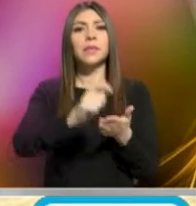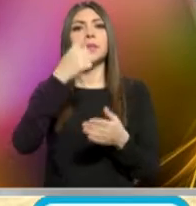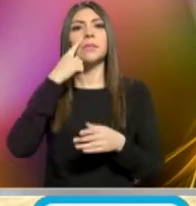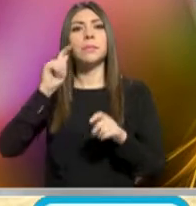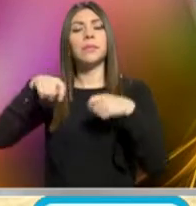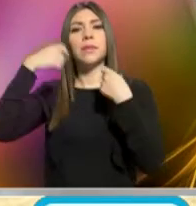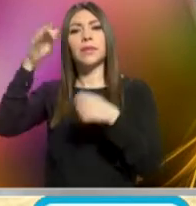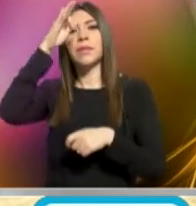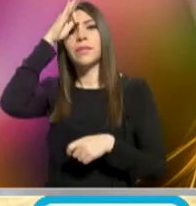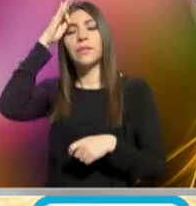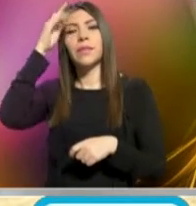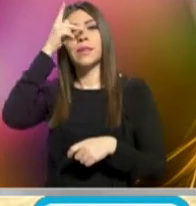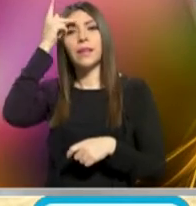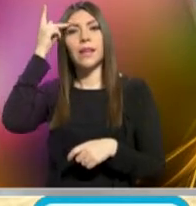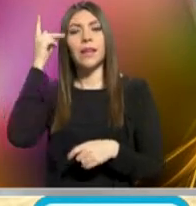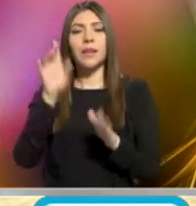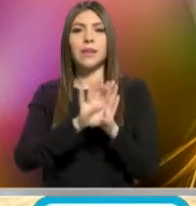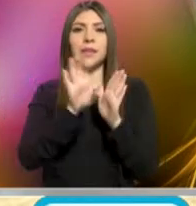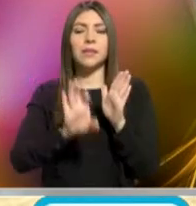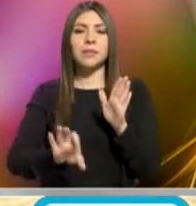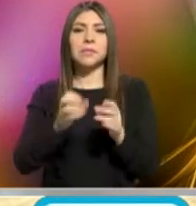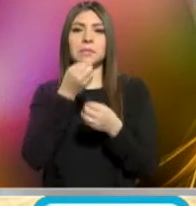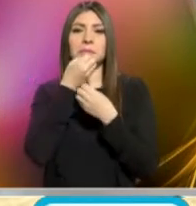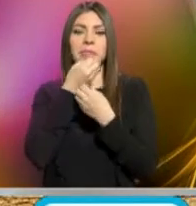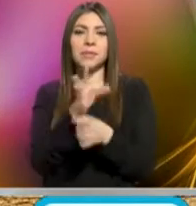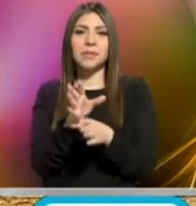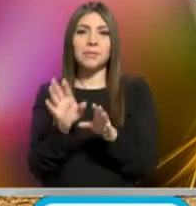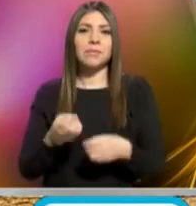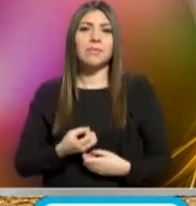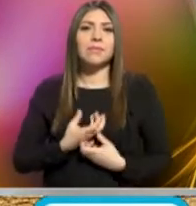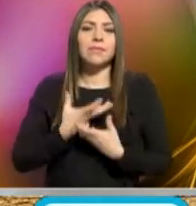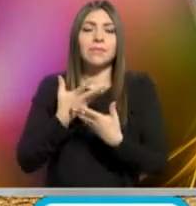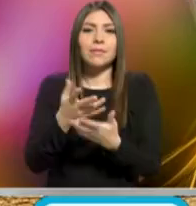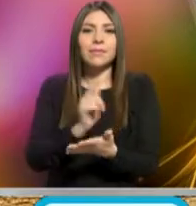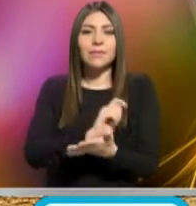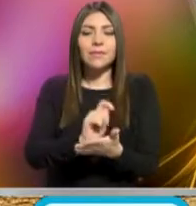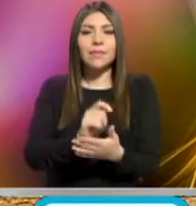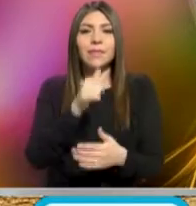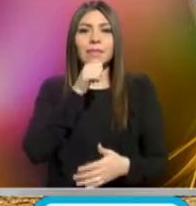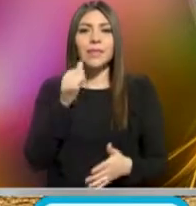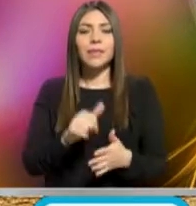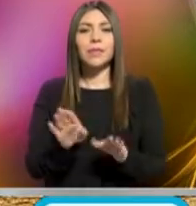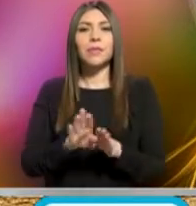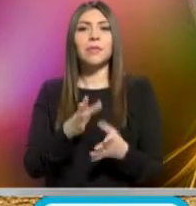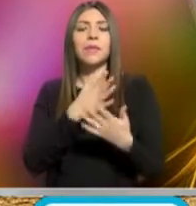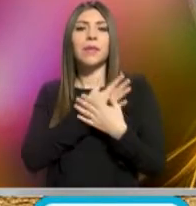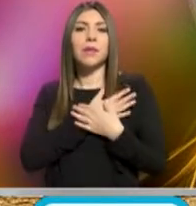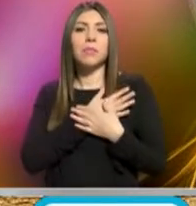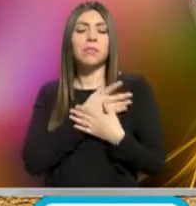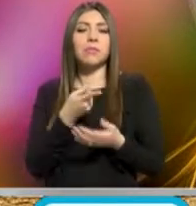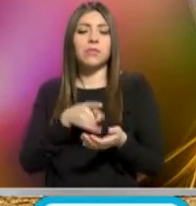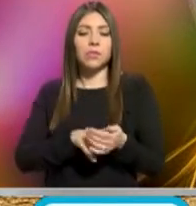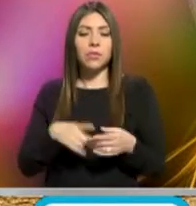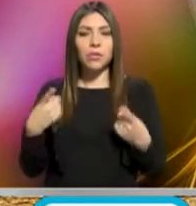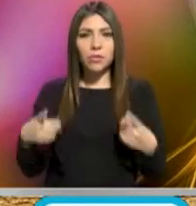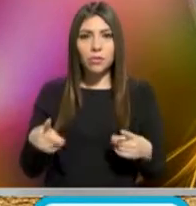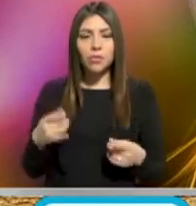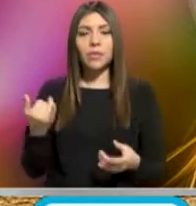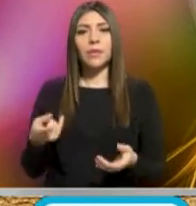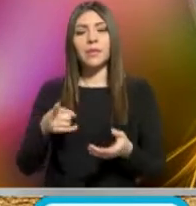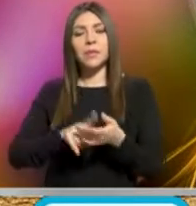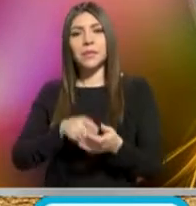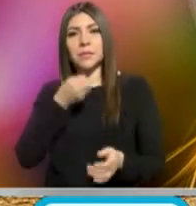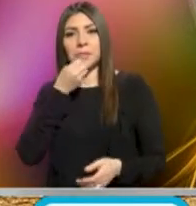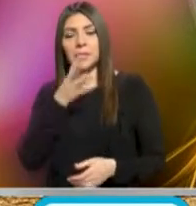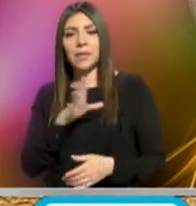Frida Kahlo, por ejemplo, que eran llenas de pasión, que eran llenas de un amor que era doloroso y delicioso a la vez,